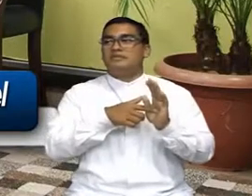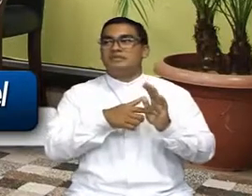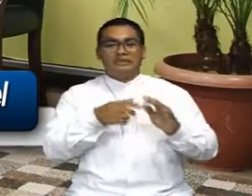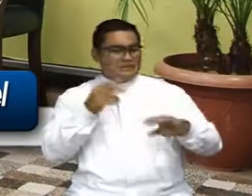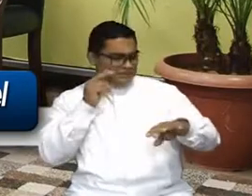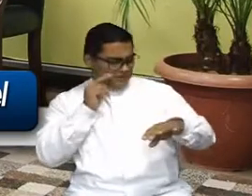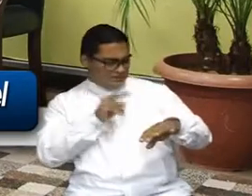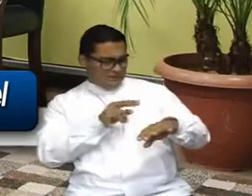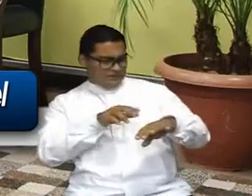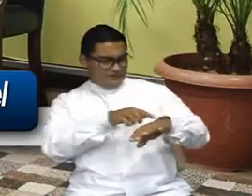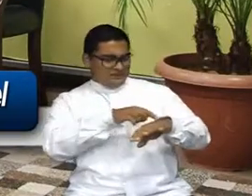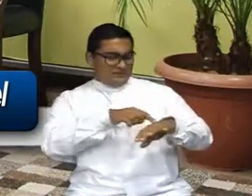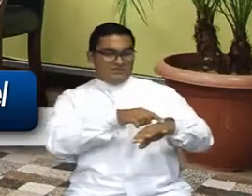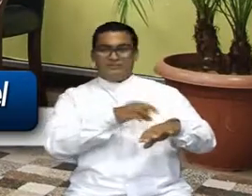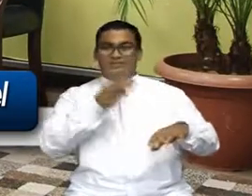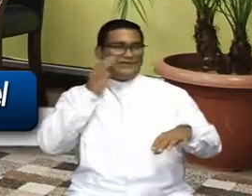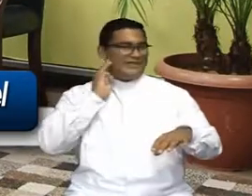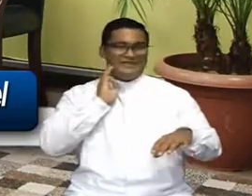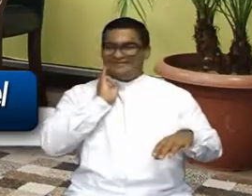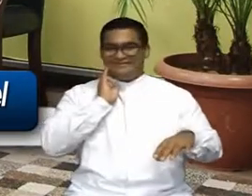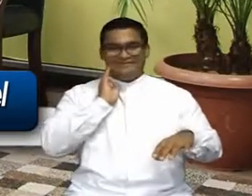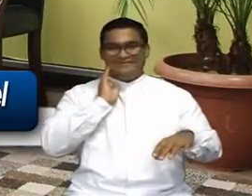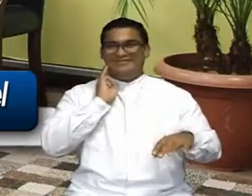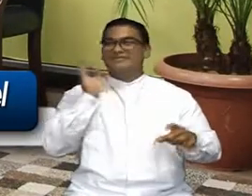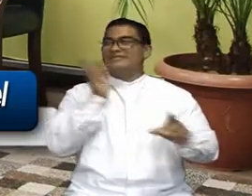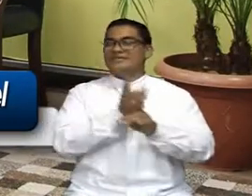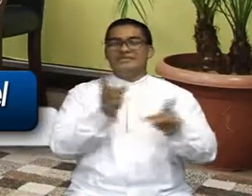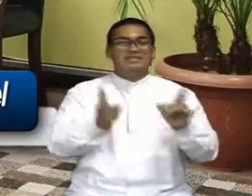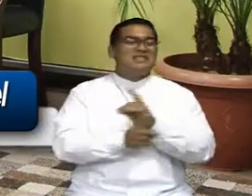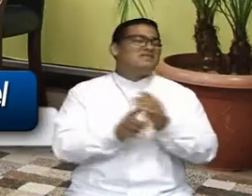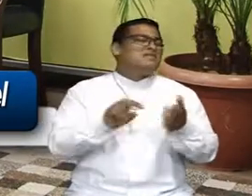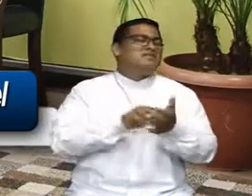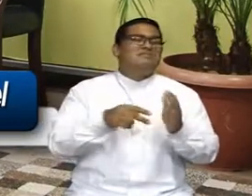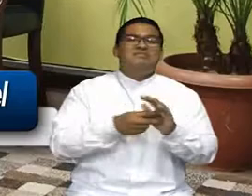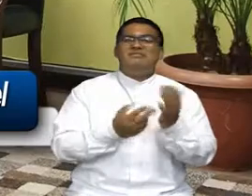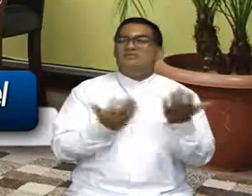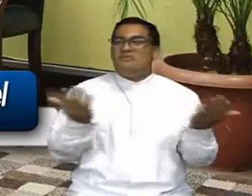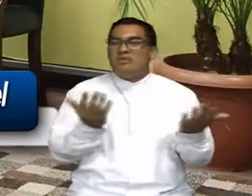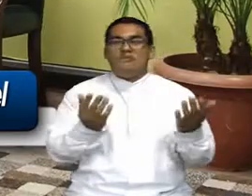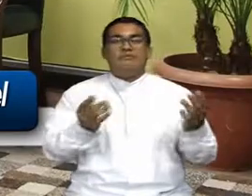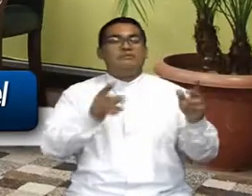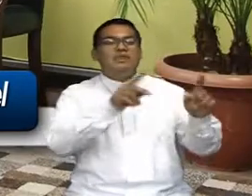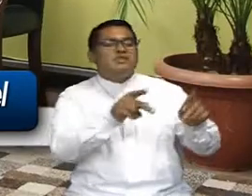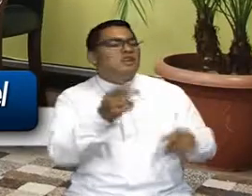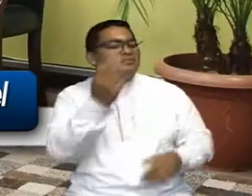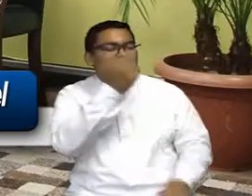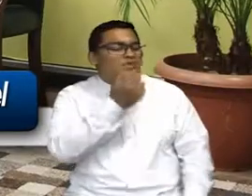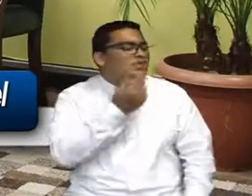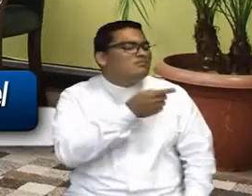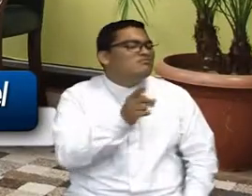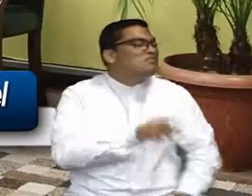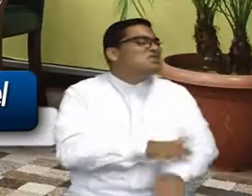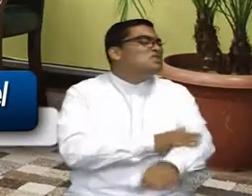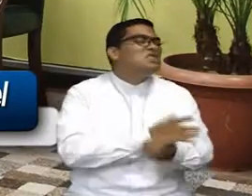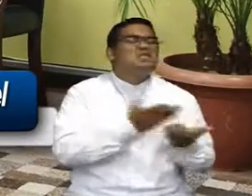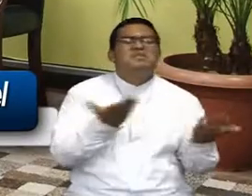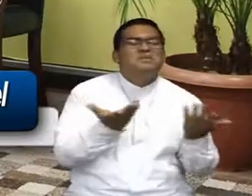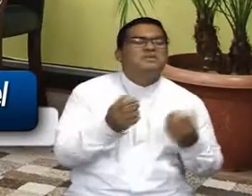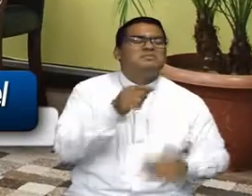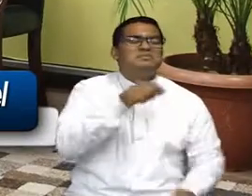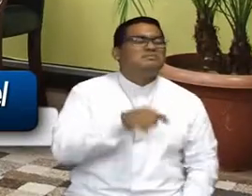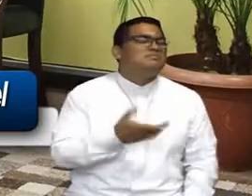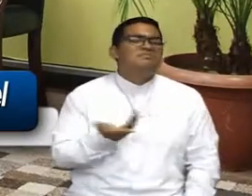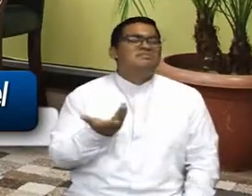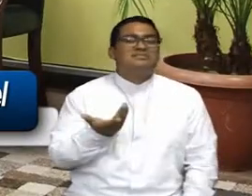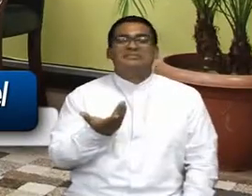morado aisladamente, no, lo tenemos que ver en el conjunto de síntomas del paciente, ¿verdad? Esto que dijo es